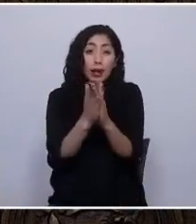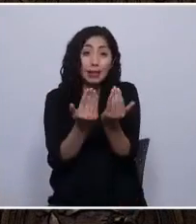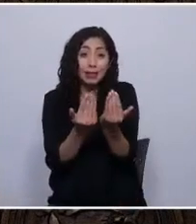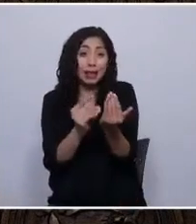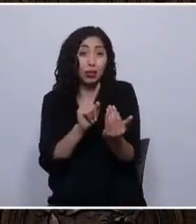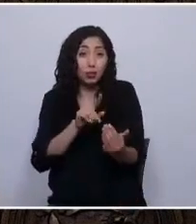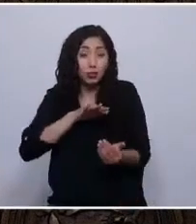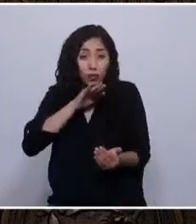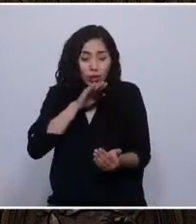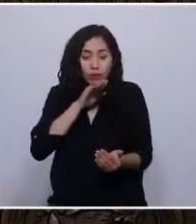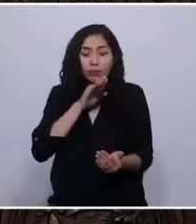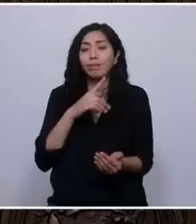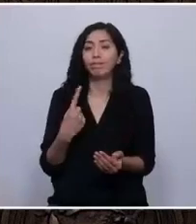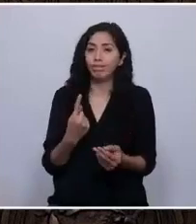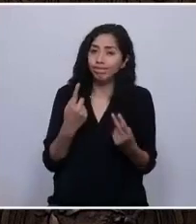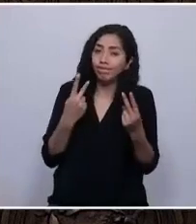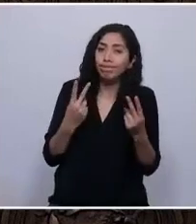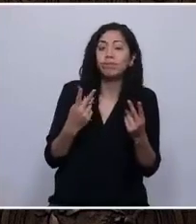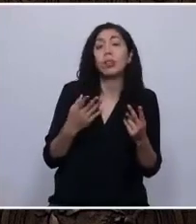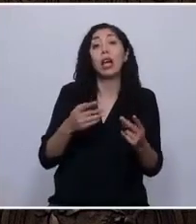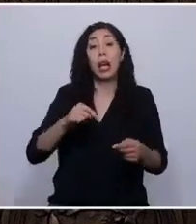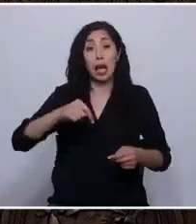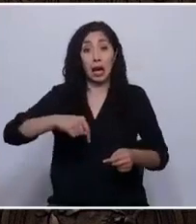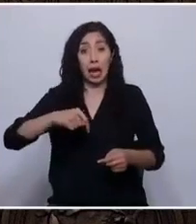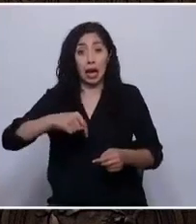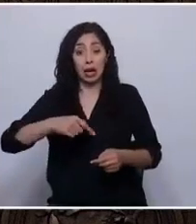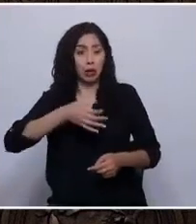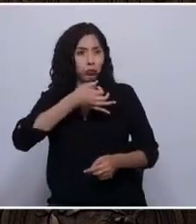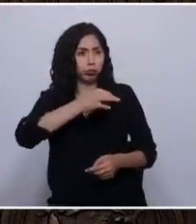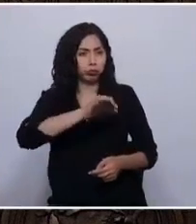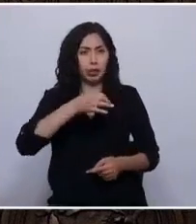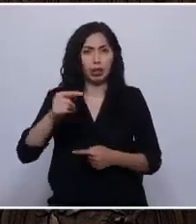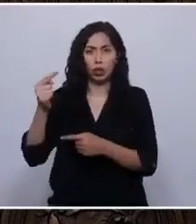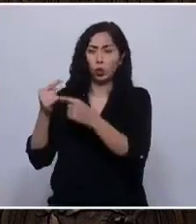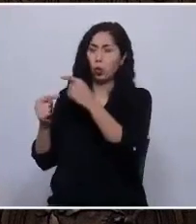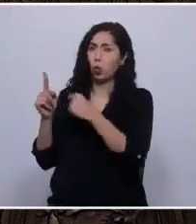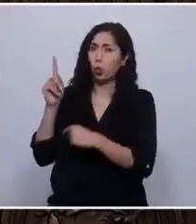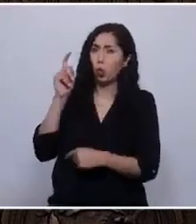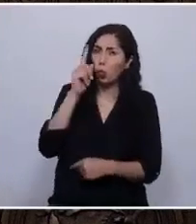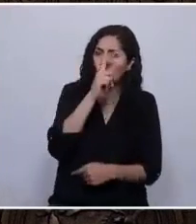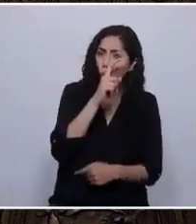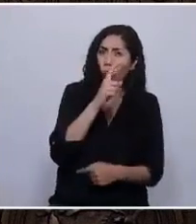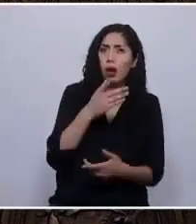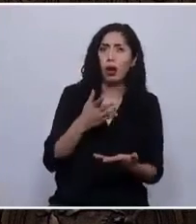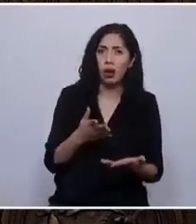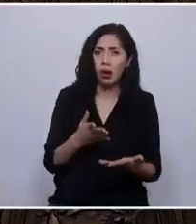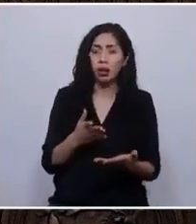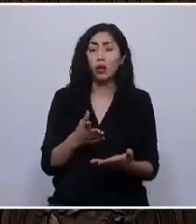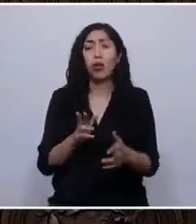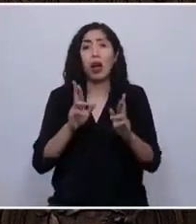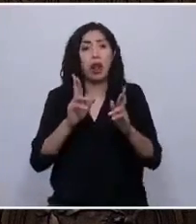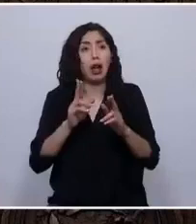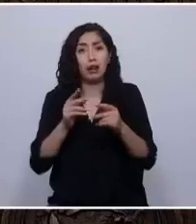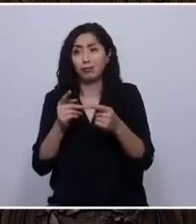He escuchado que desde este podio se han contado historias muy duras que ninguna persona debe volver a vivir.